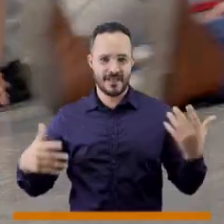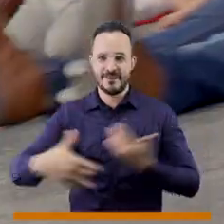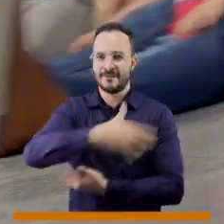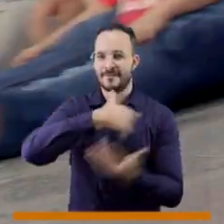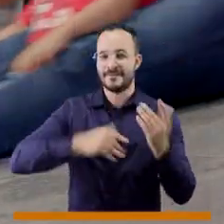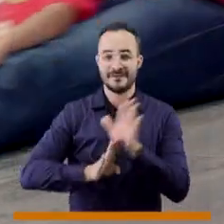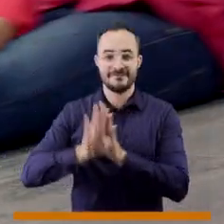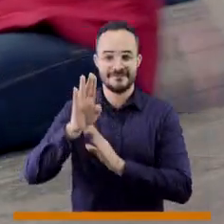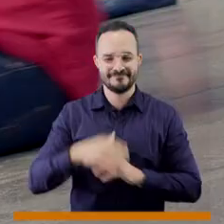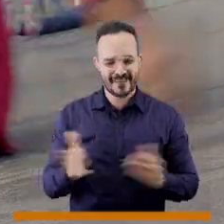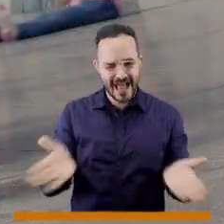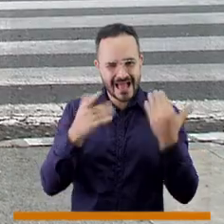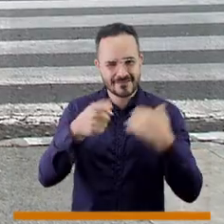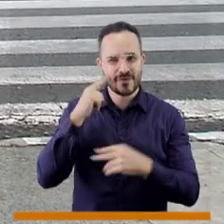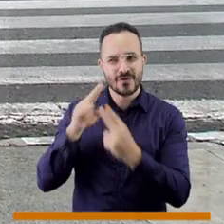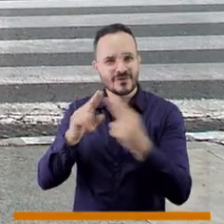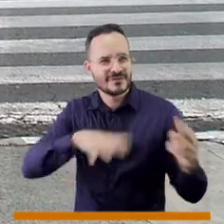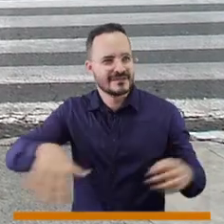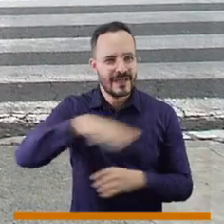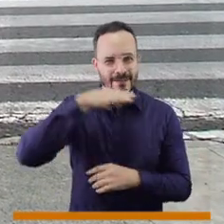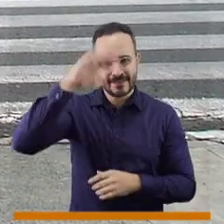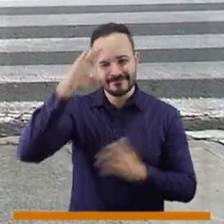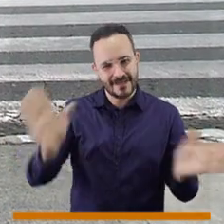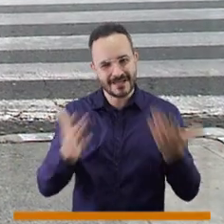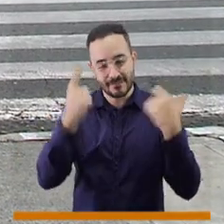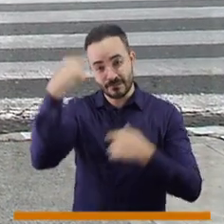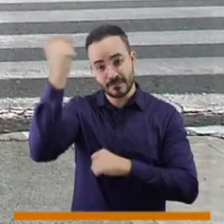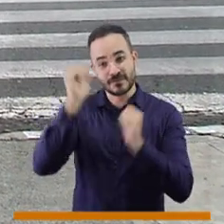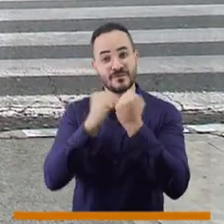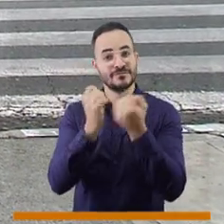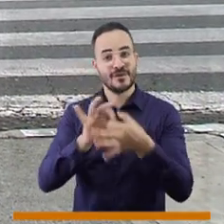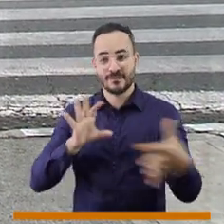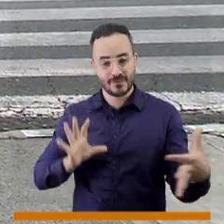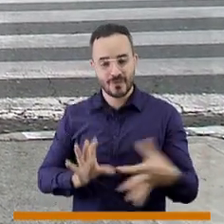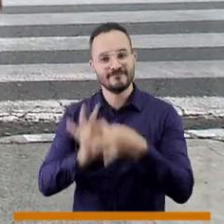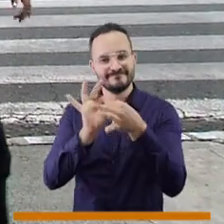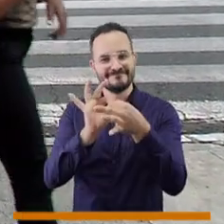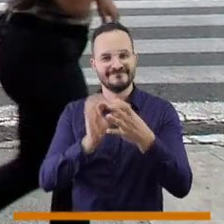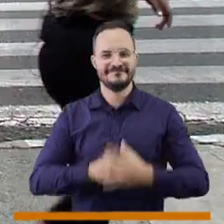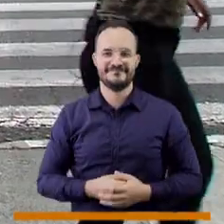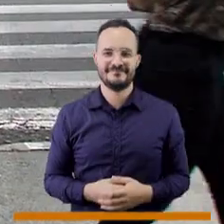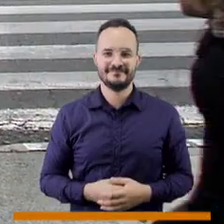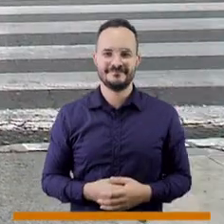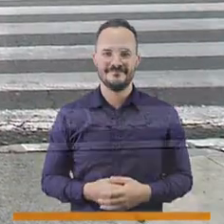la ciudad. Reanímate a descubrir la ciudad porque el consejo somos tú y yo.